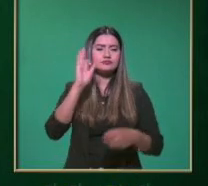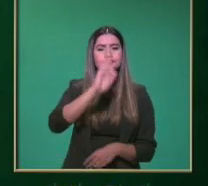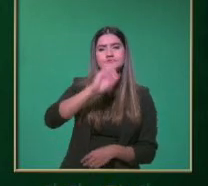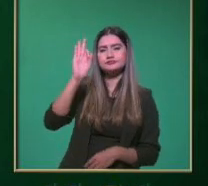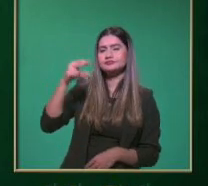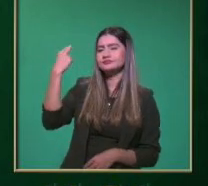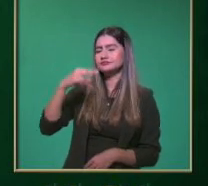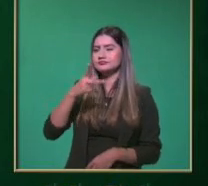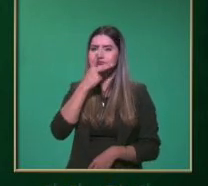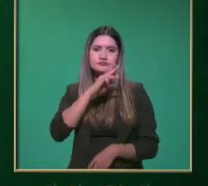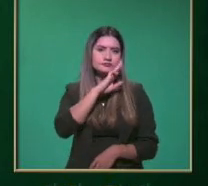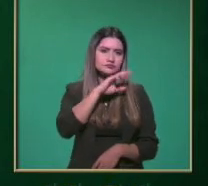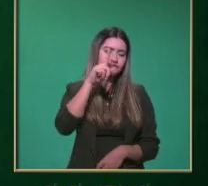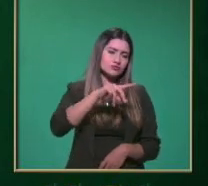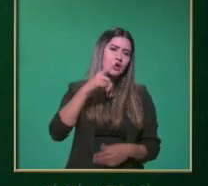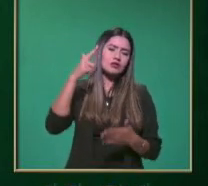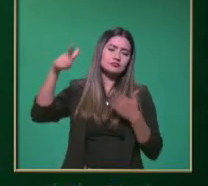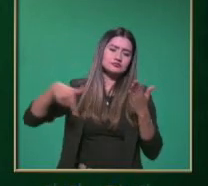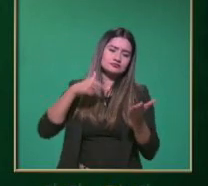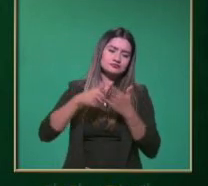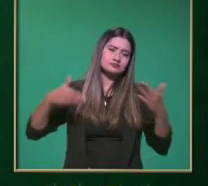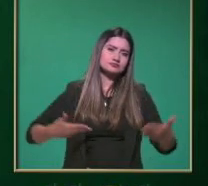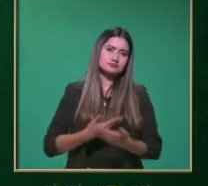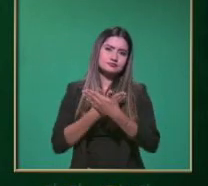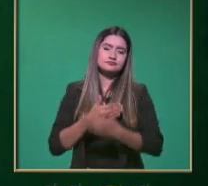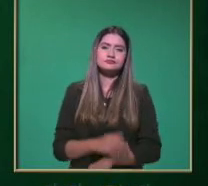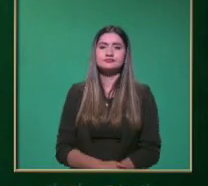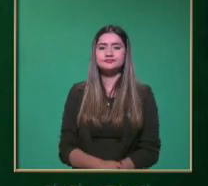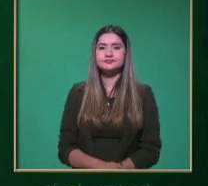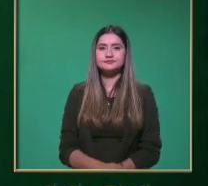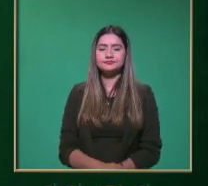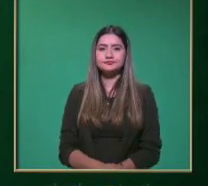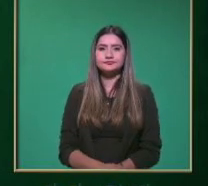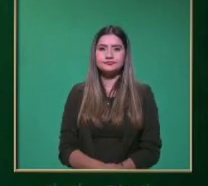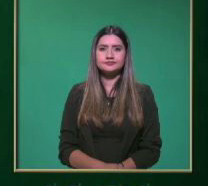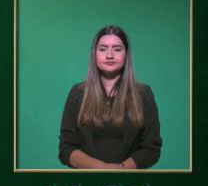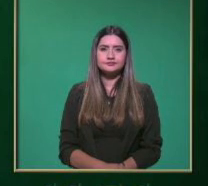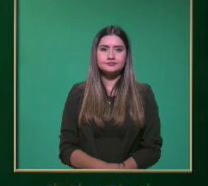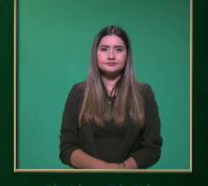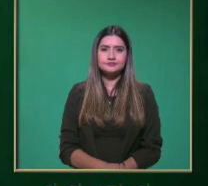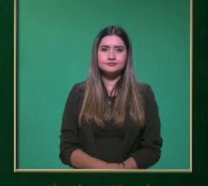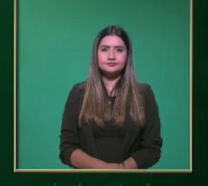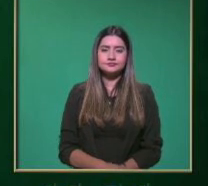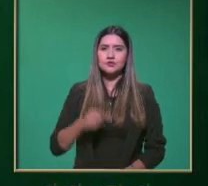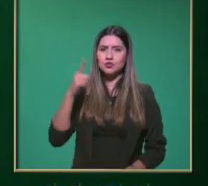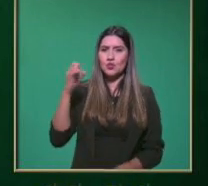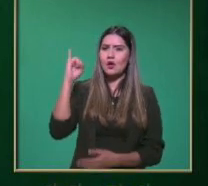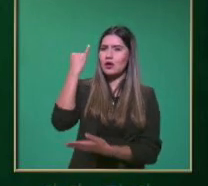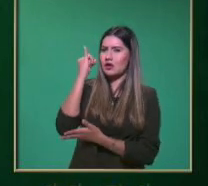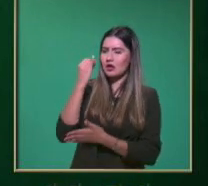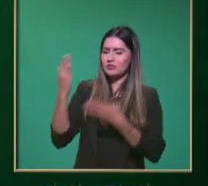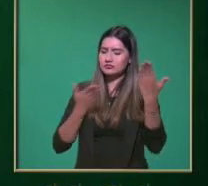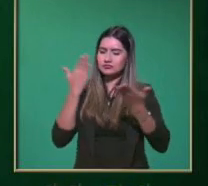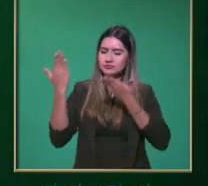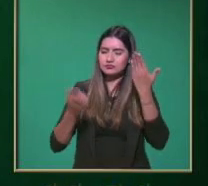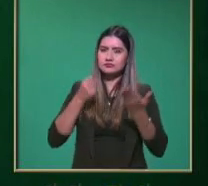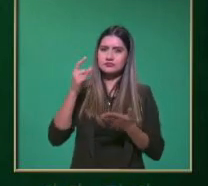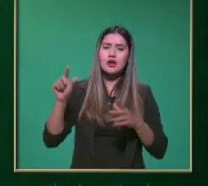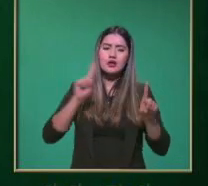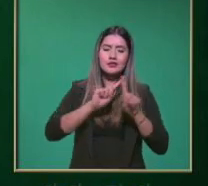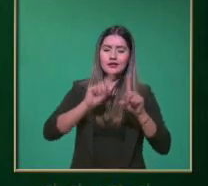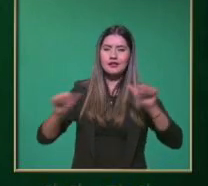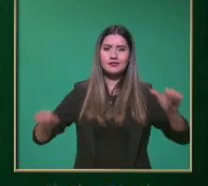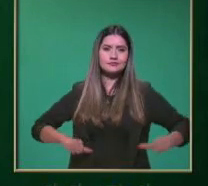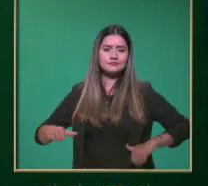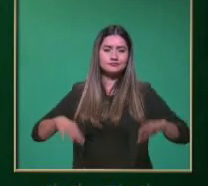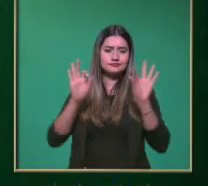lugar naciste. También puedes agregarle ahí en qué preescolar estuviste, qué actividades importantes has hecho,